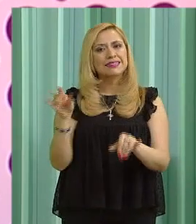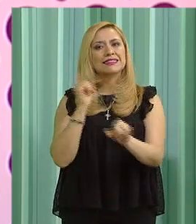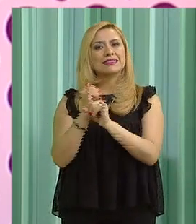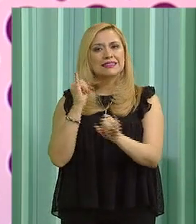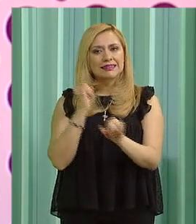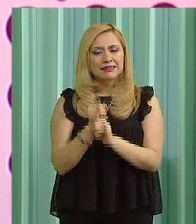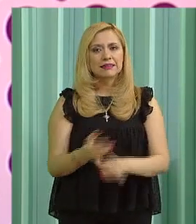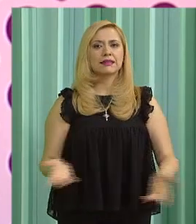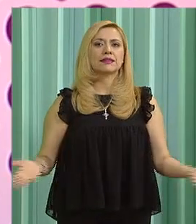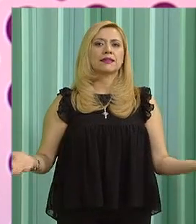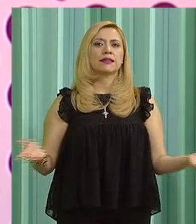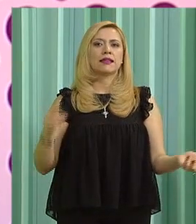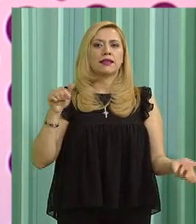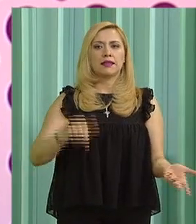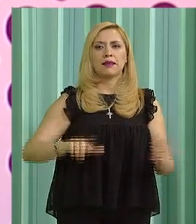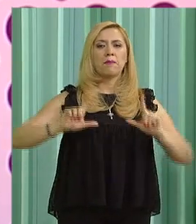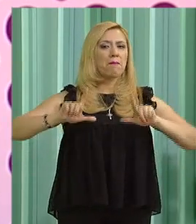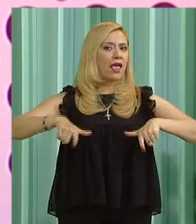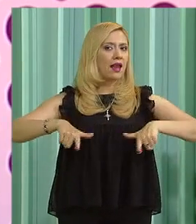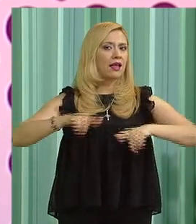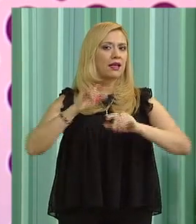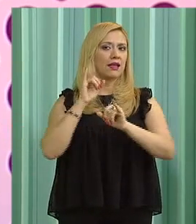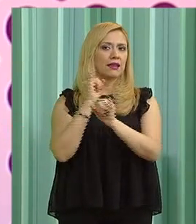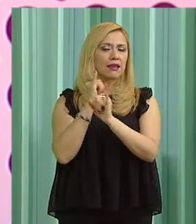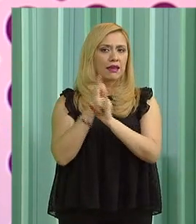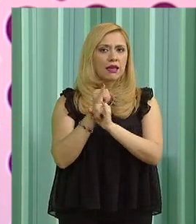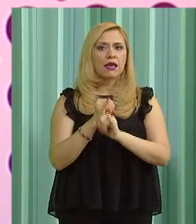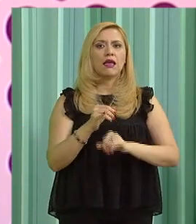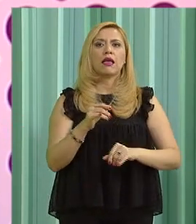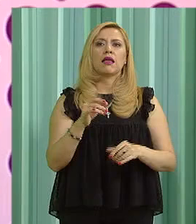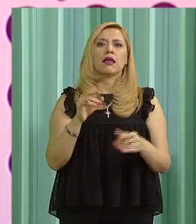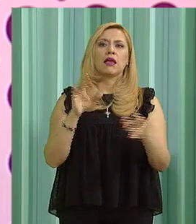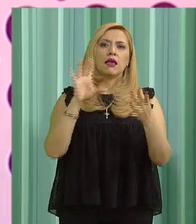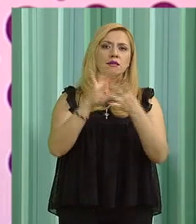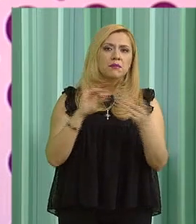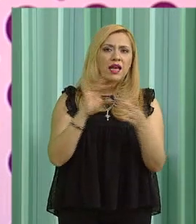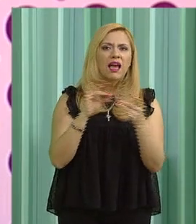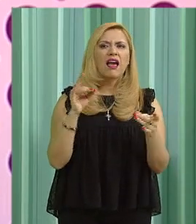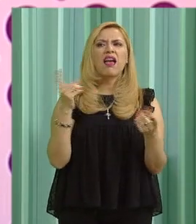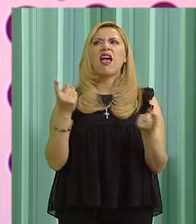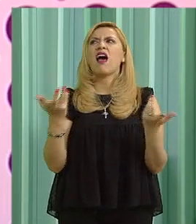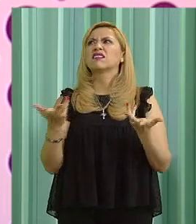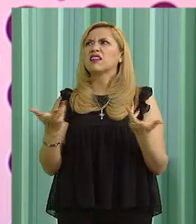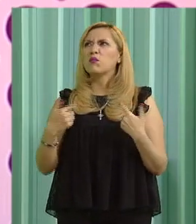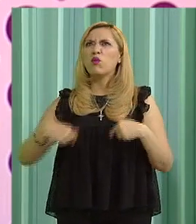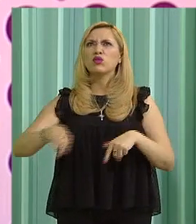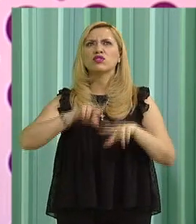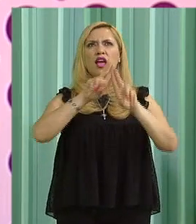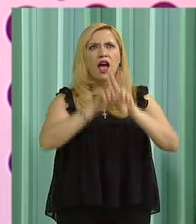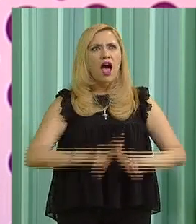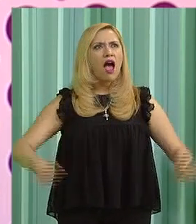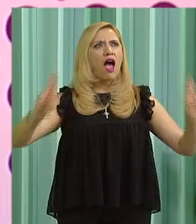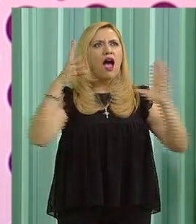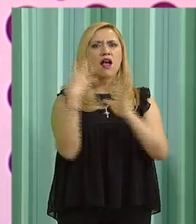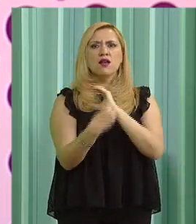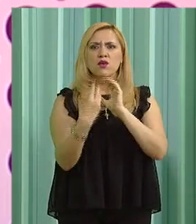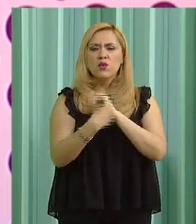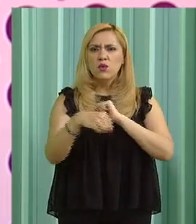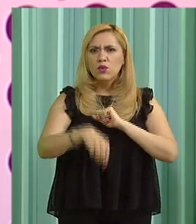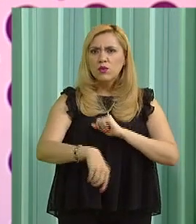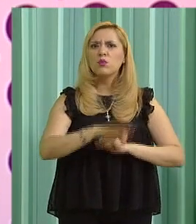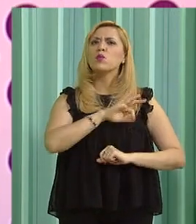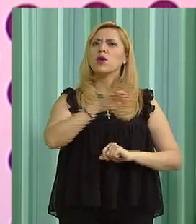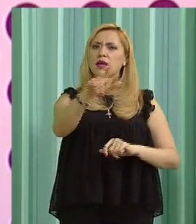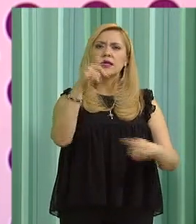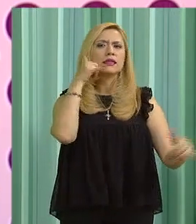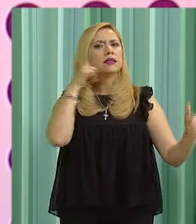internet, estamos en nuestra página de internet, explicamos qué hace ACNUR en el mundo, aquí en México. Nos pueden llamar a